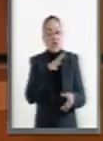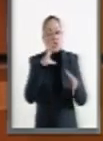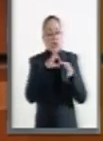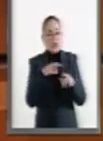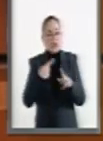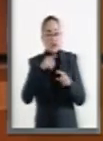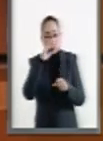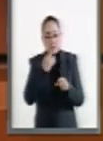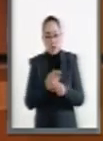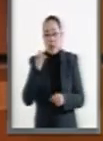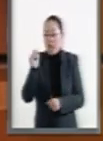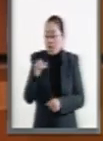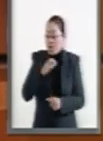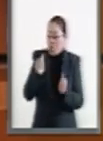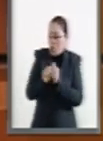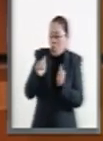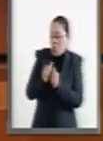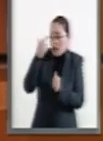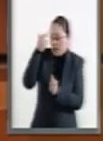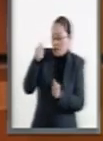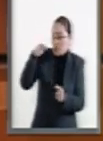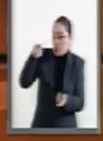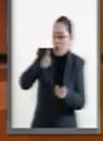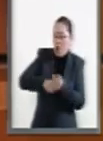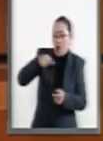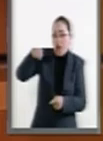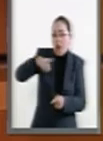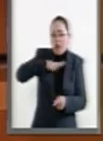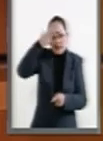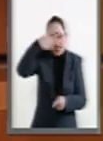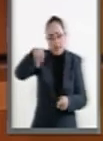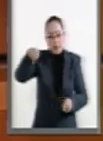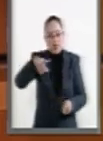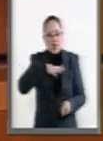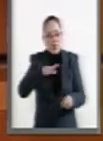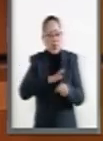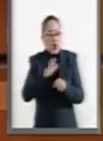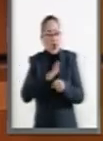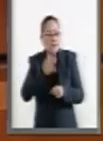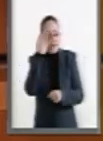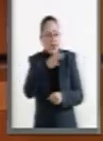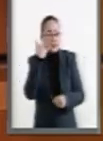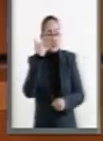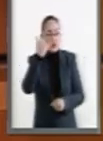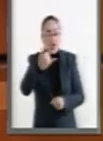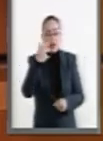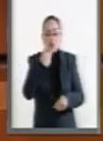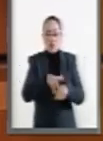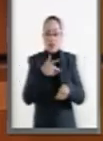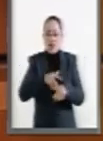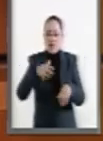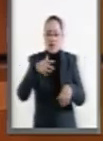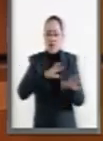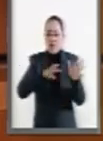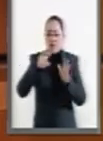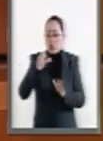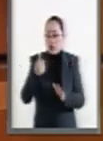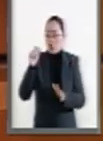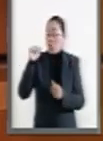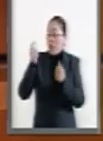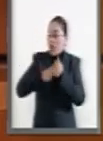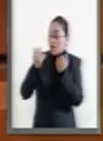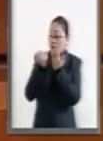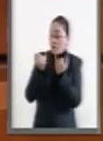de manera dolosa, realice llamadas de broma o falsas al número de emergencias nacional, y a quien cometa este tipo de